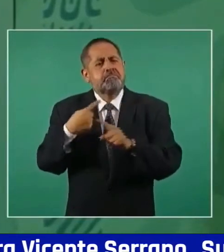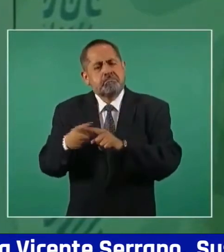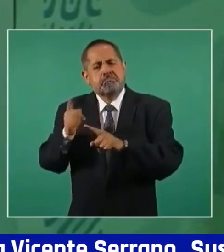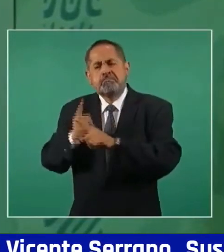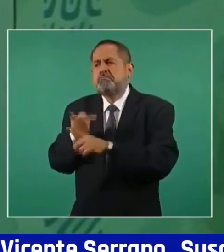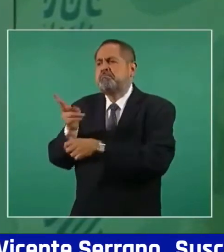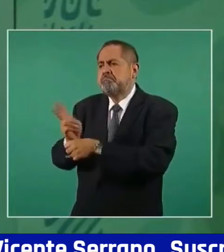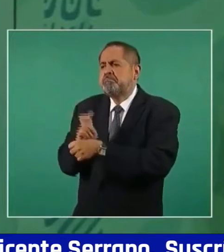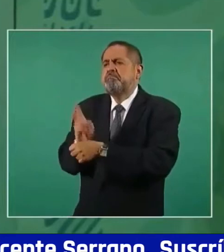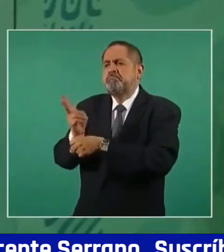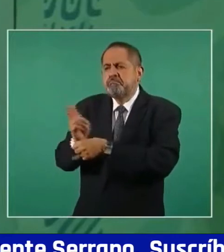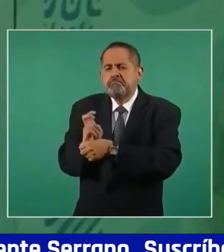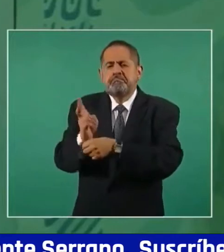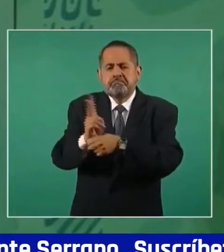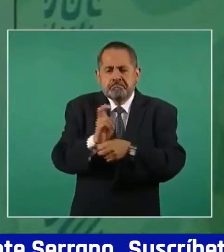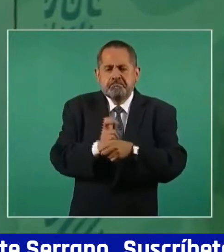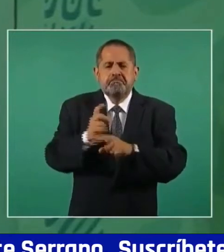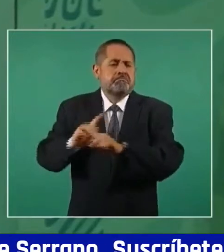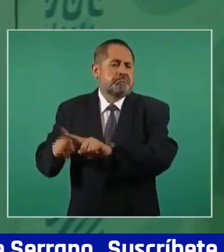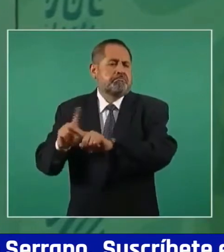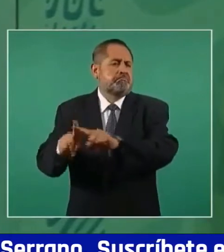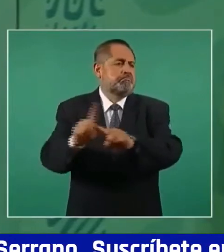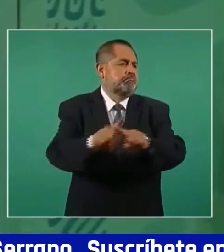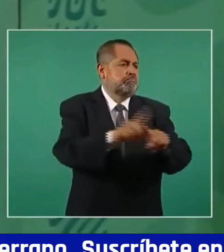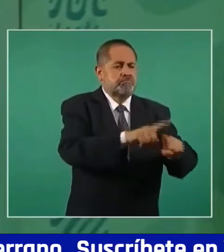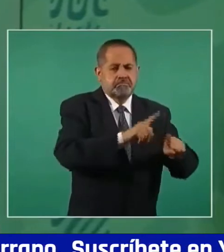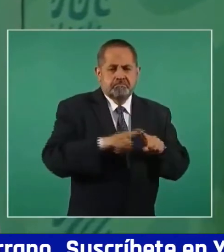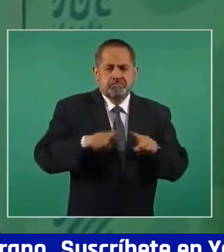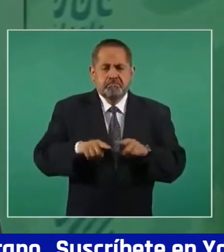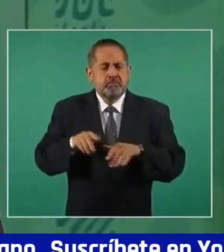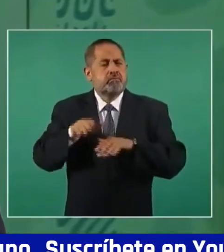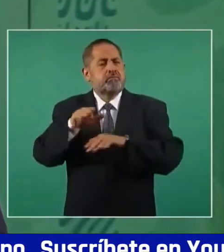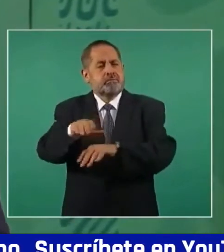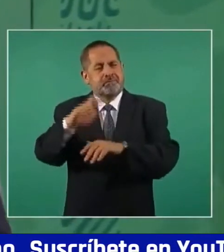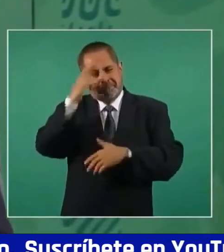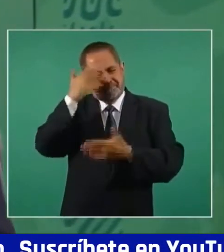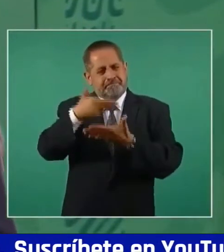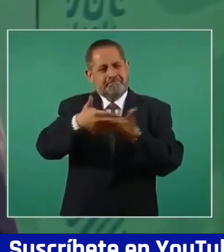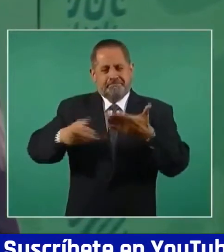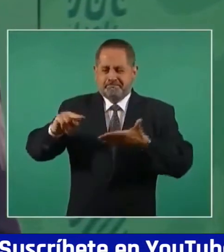recientemente para conmemorar los tratados de Córdoba,